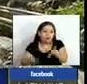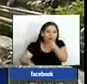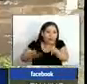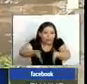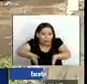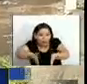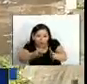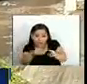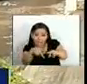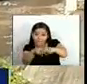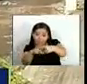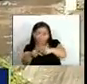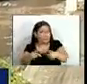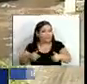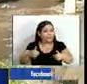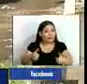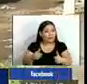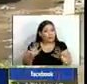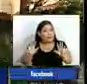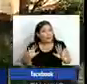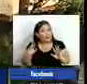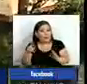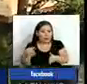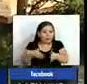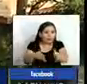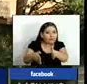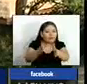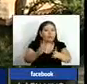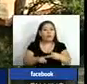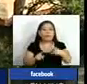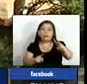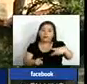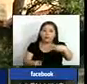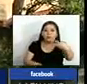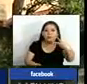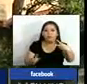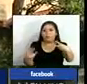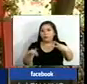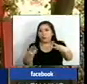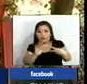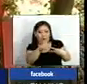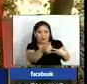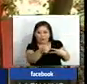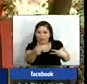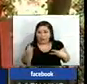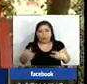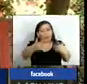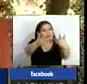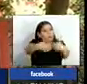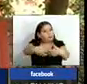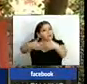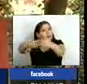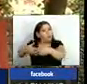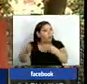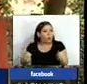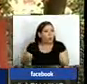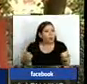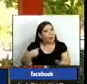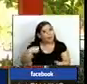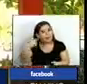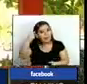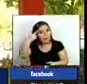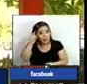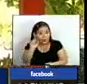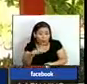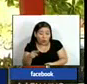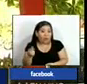estén listas. Entonces eso a nivel de destino. La otra parte es cada empresario tendrá que ver cómo hacer, si tiene